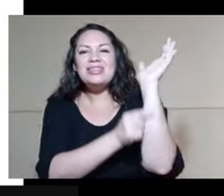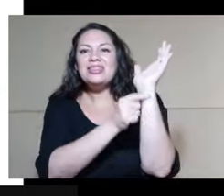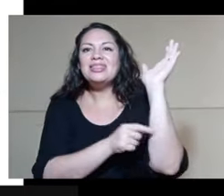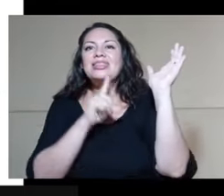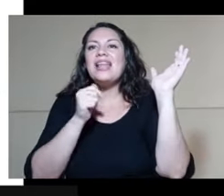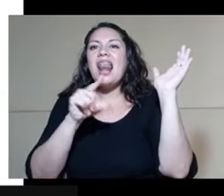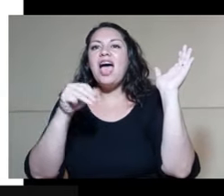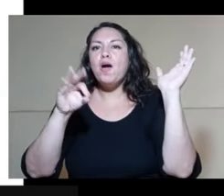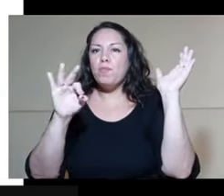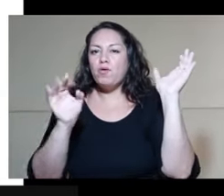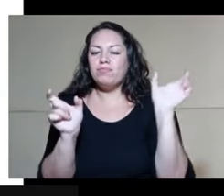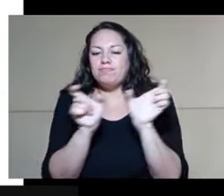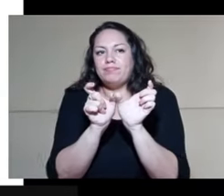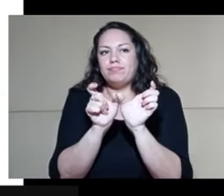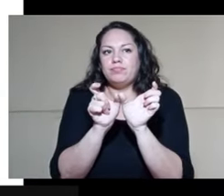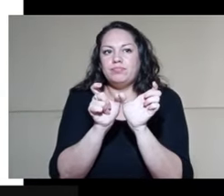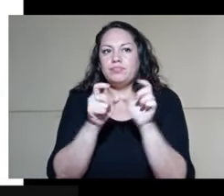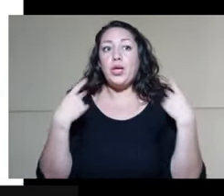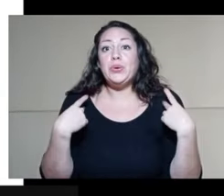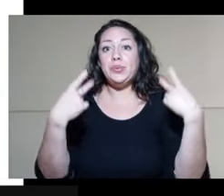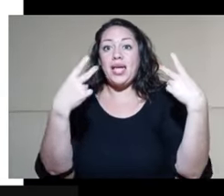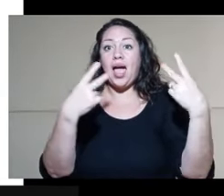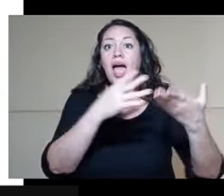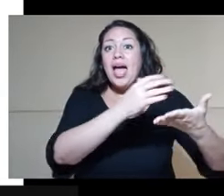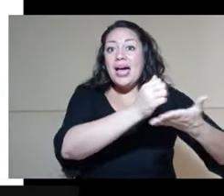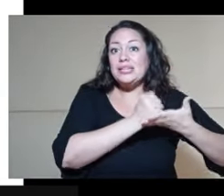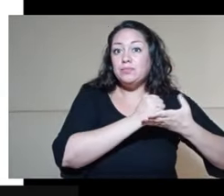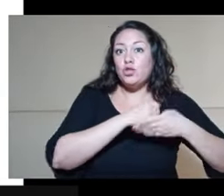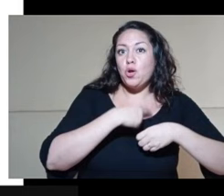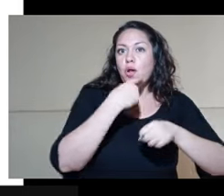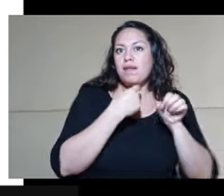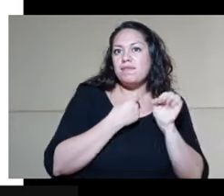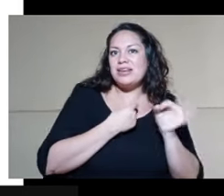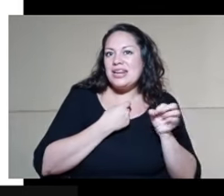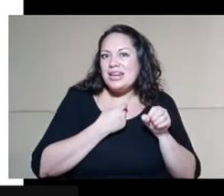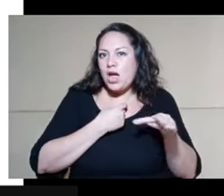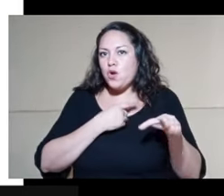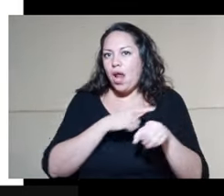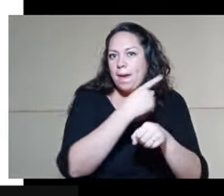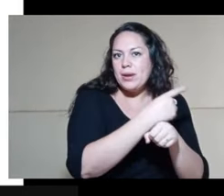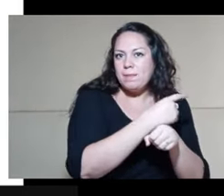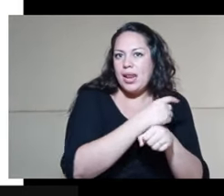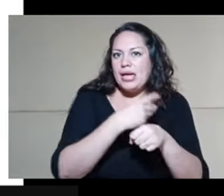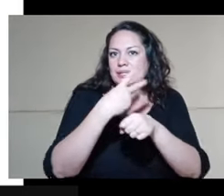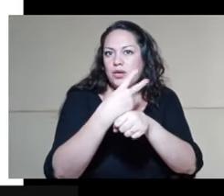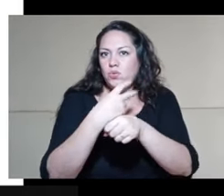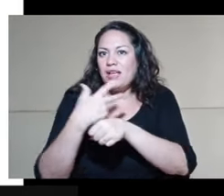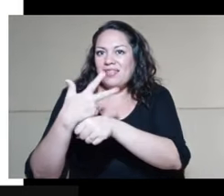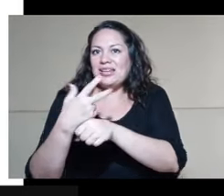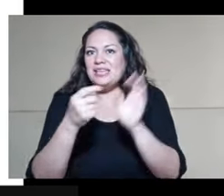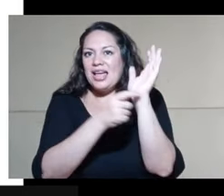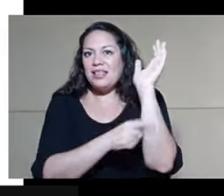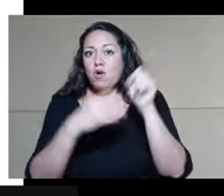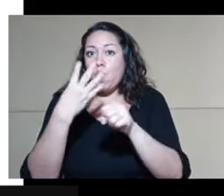temperatura. Entonces, acá tienen la vía receptor, primera neurona, segunda neurona, la tercera neurona